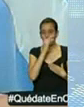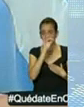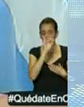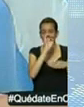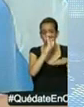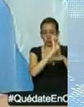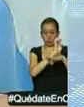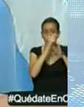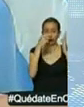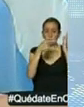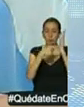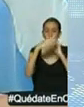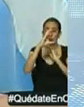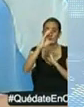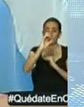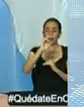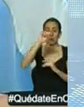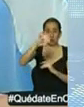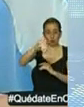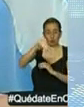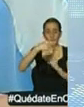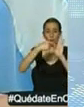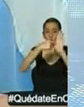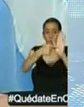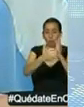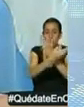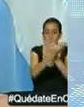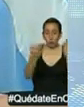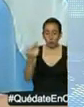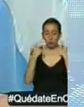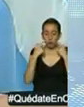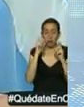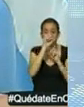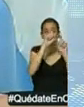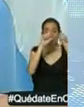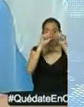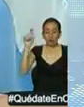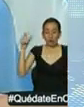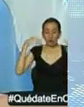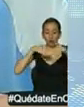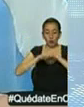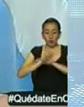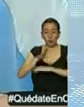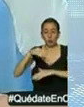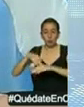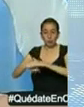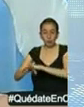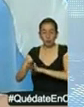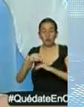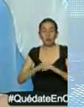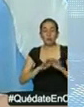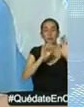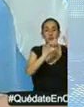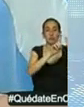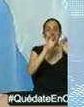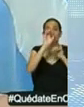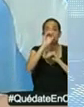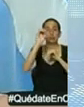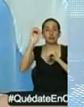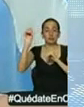parte de lo que nos toca vivir. Con ese mensaje, ¿sabes lo que pasó en mí? Estoy despierta desde